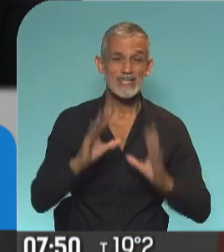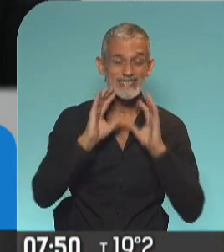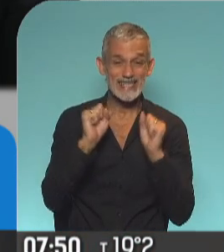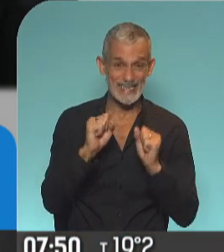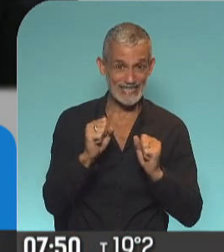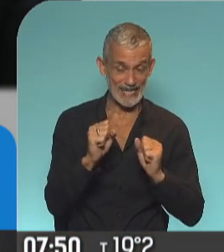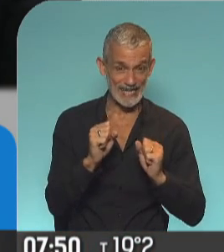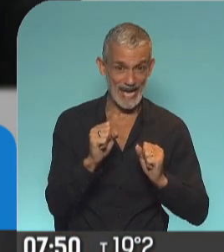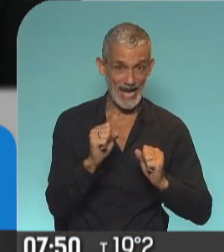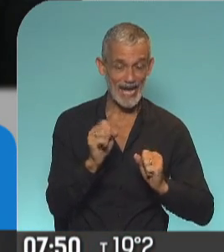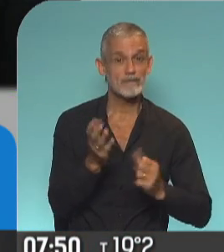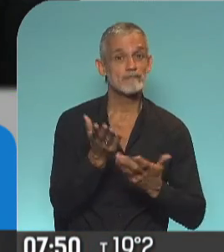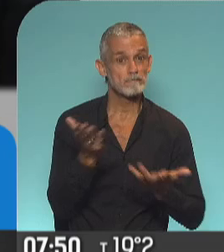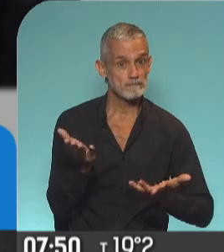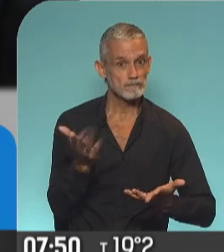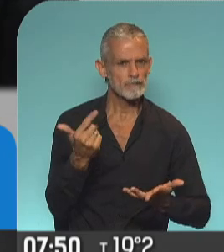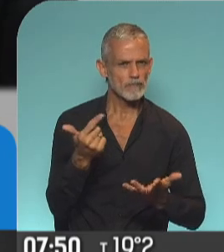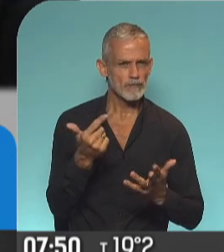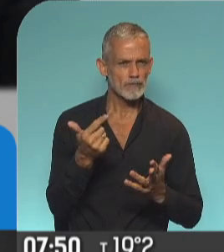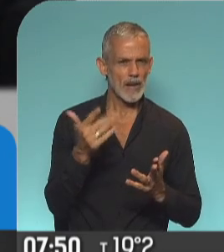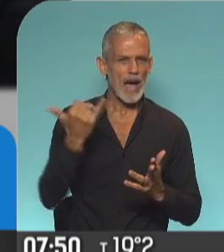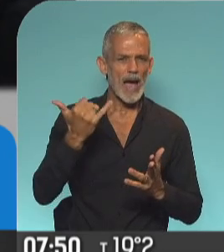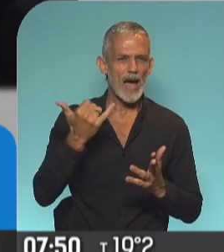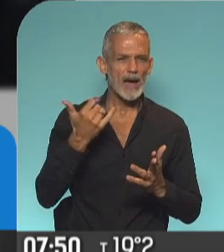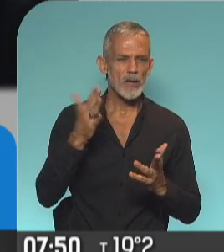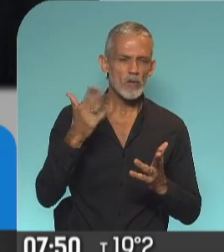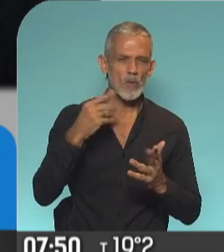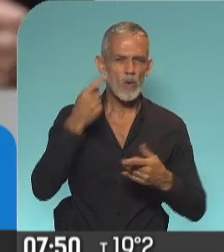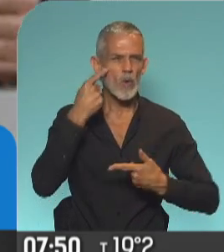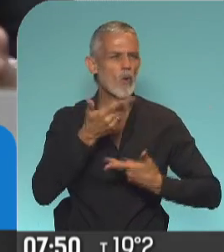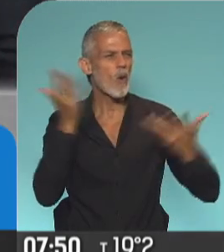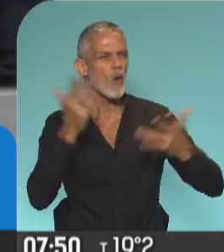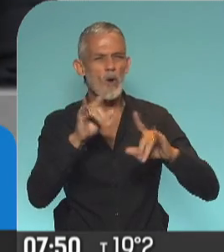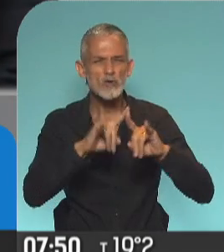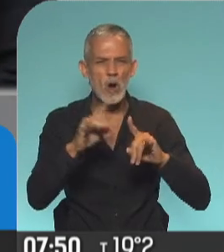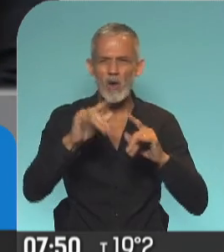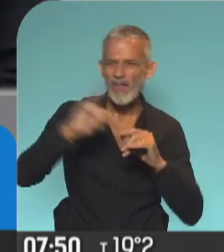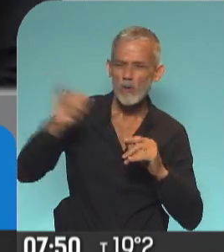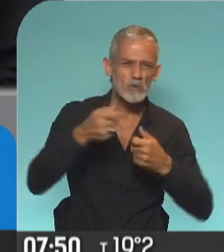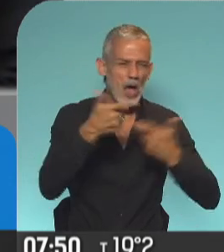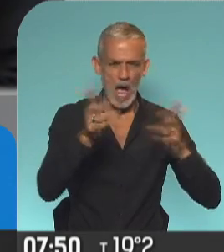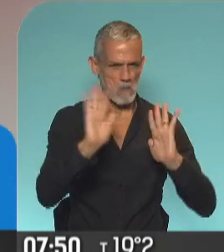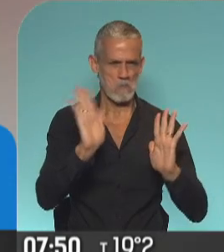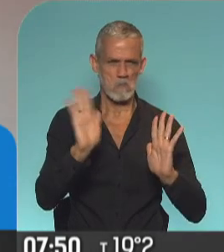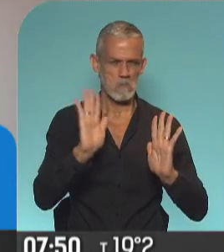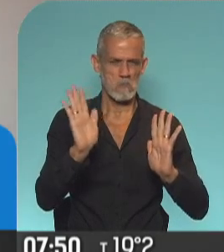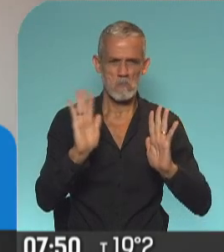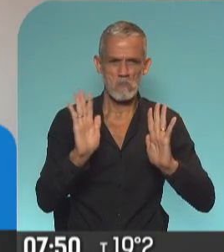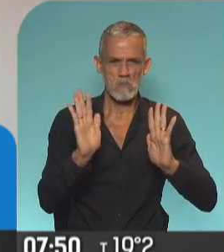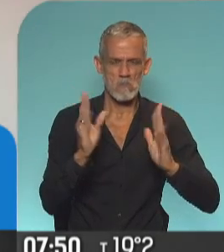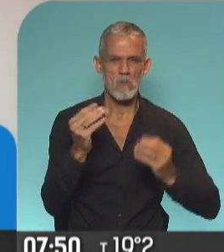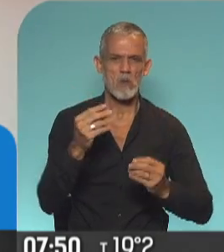un rol muy activo en esto, pero no hizo un espectáculo a partir de denuncias que llegaban